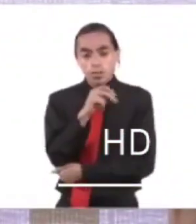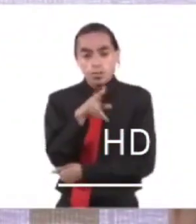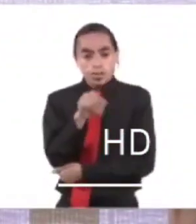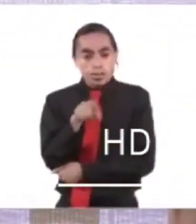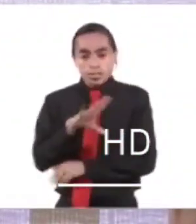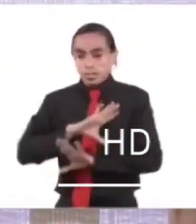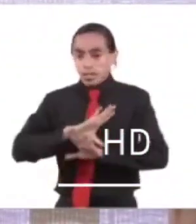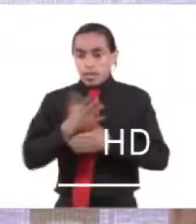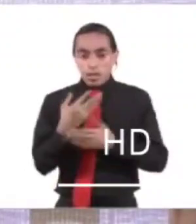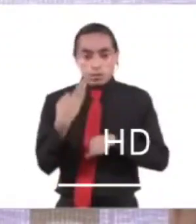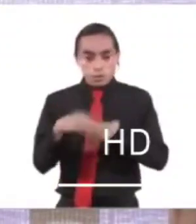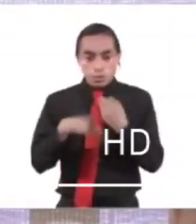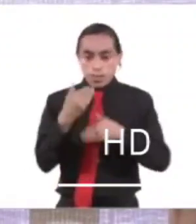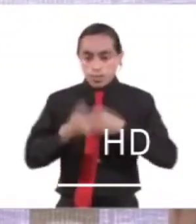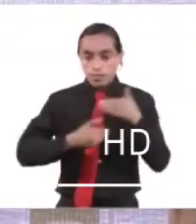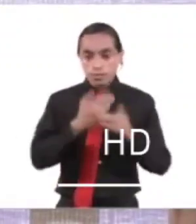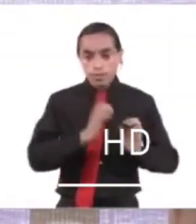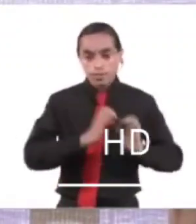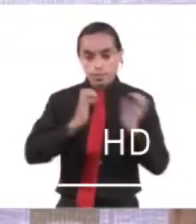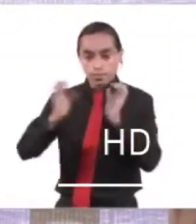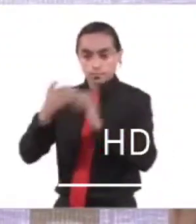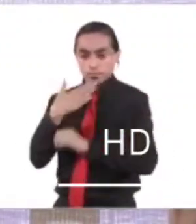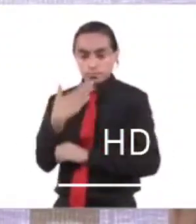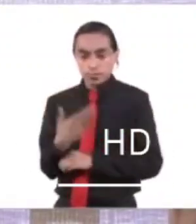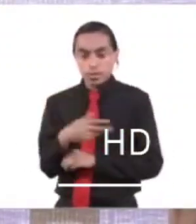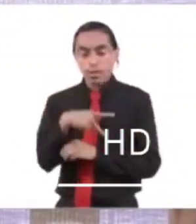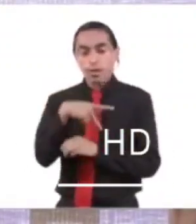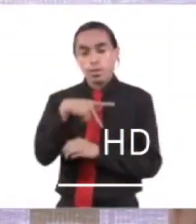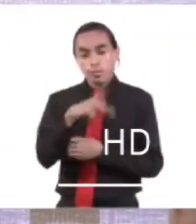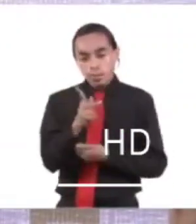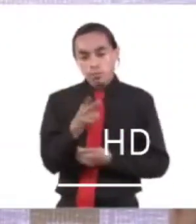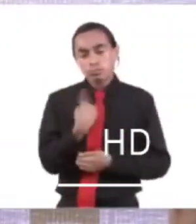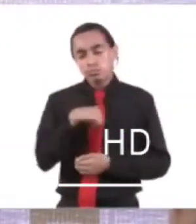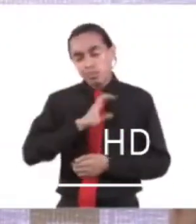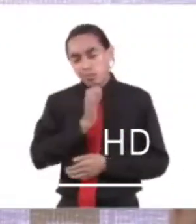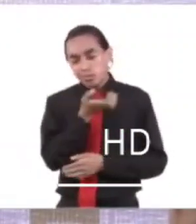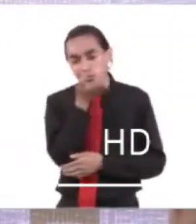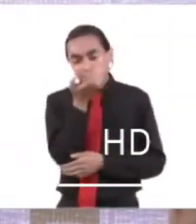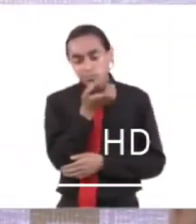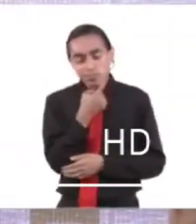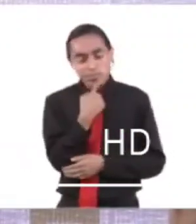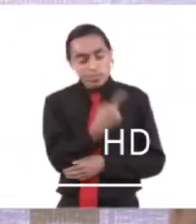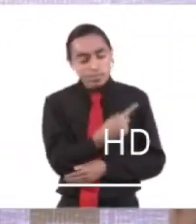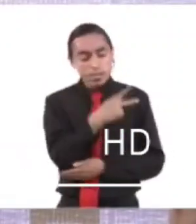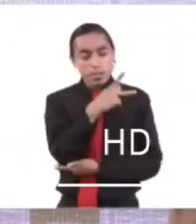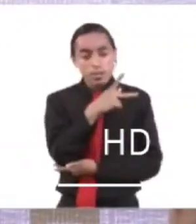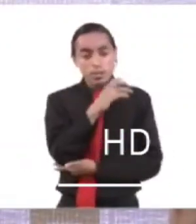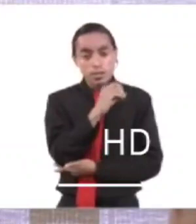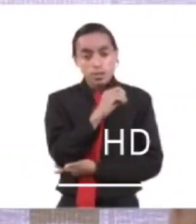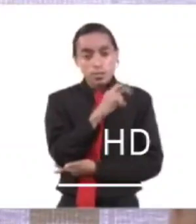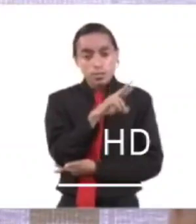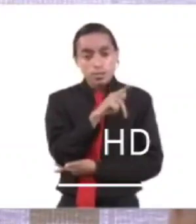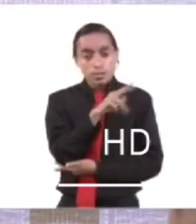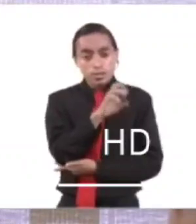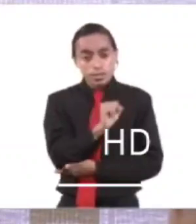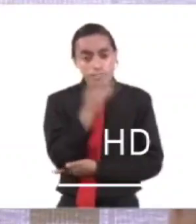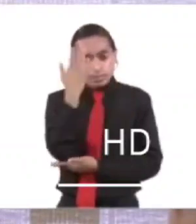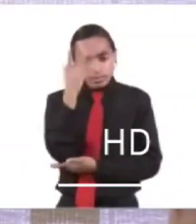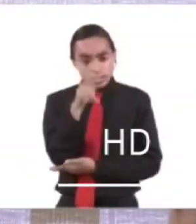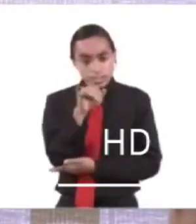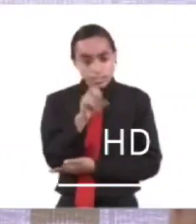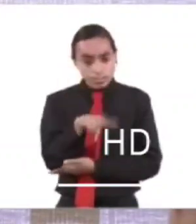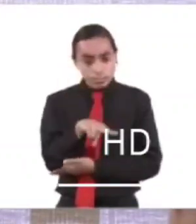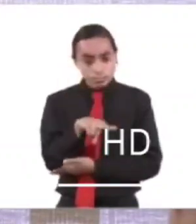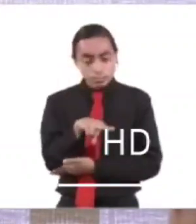urbanización, pero es común que se diga Portales San Simón, dice mucha